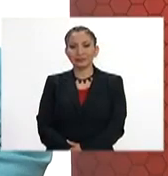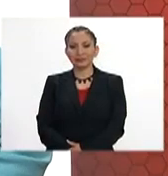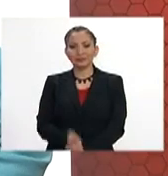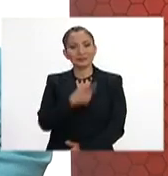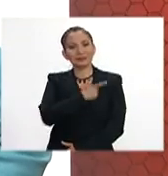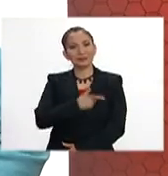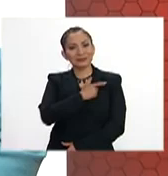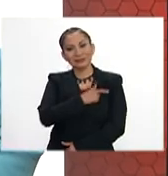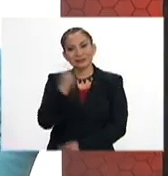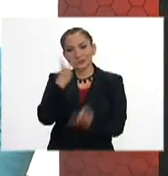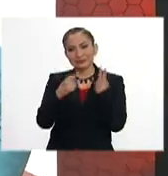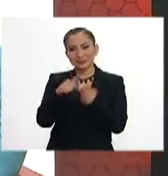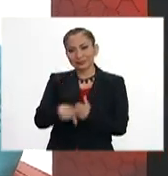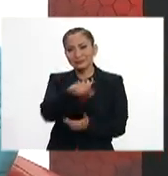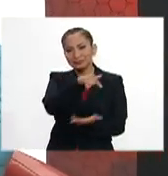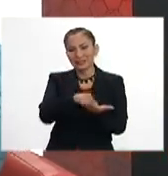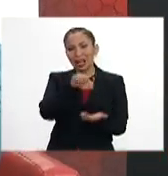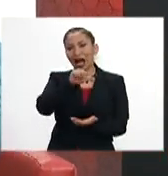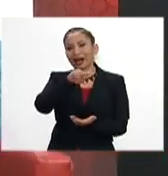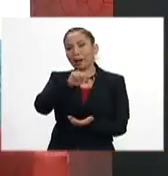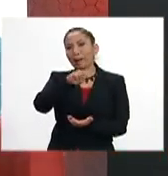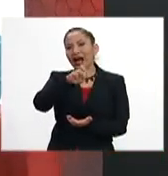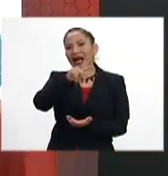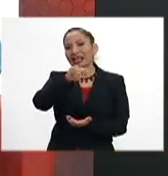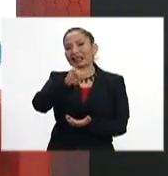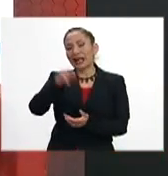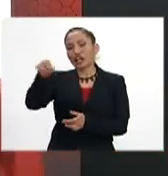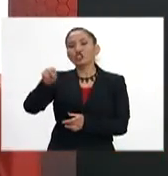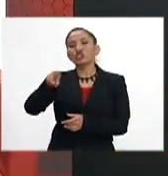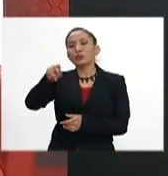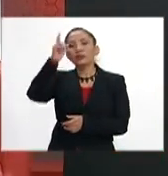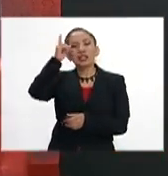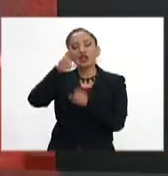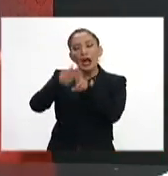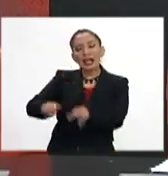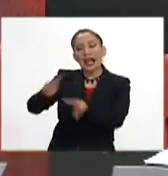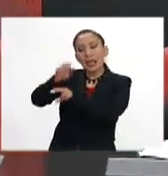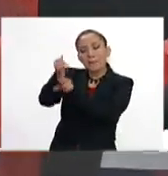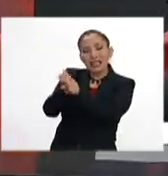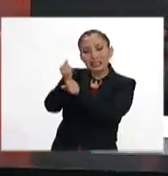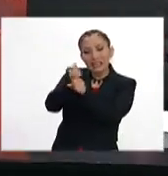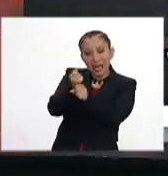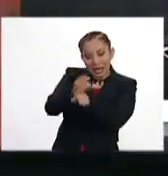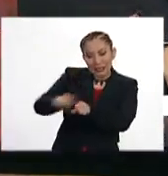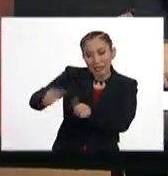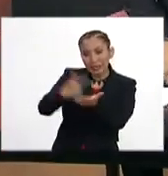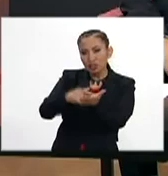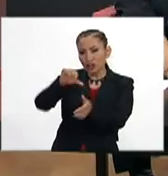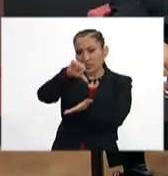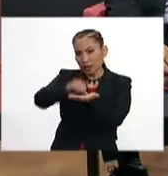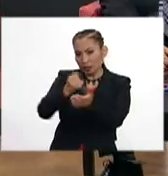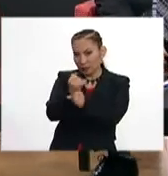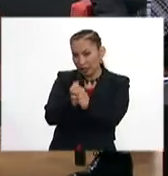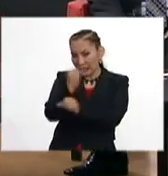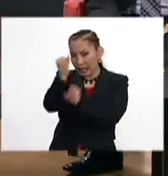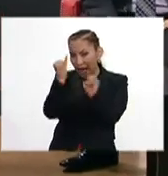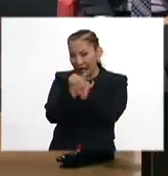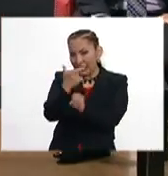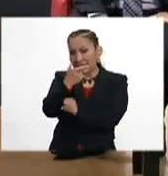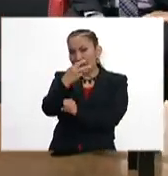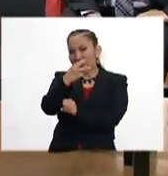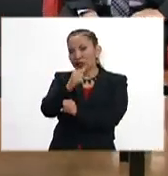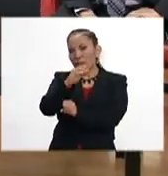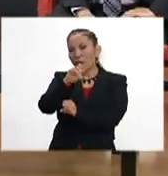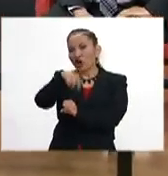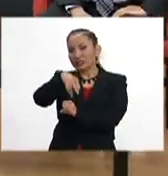Nos da mucho gusto que esté con nosotros Ana Margarita Martínez, ella es subdirectora de Análisis e Investigación del Centro de Estudios Internacionales Gilberto